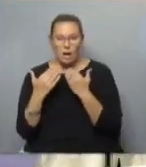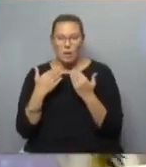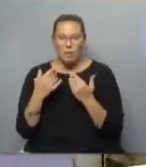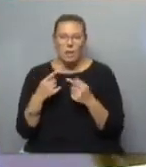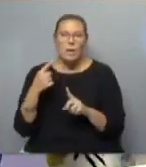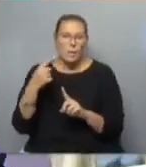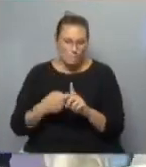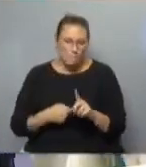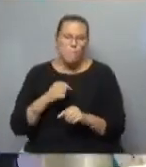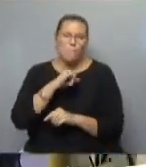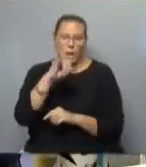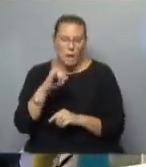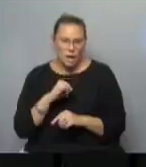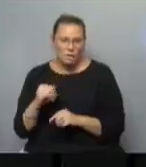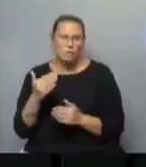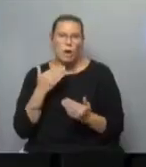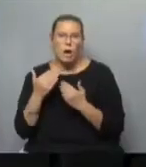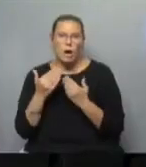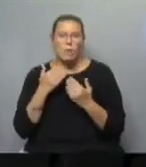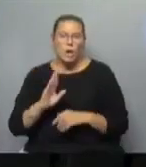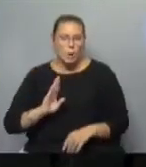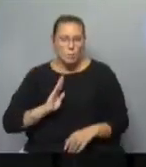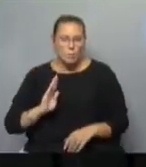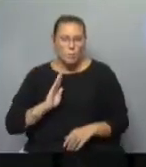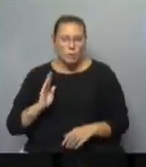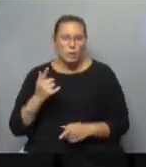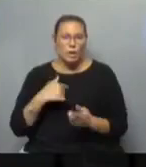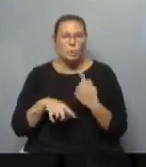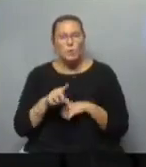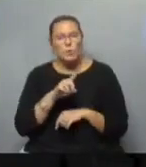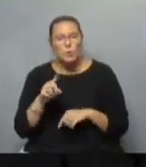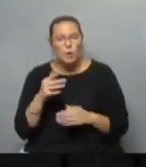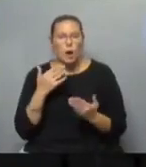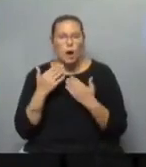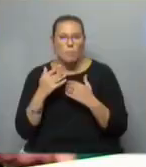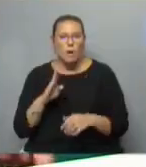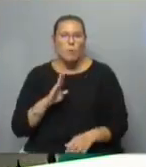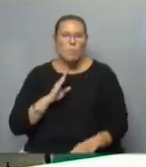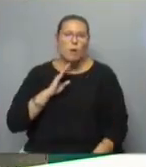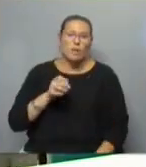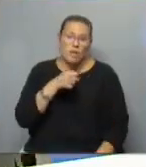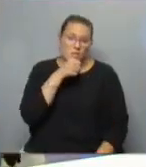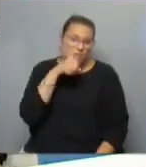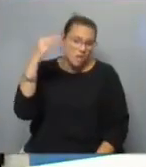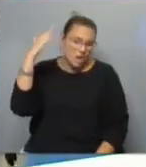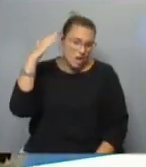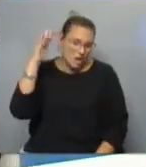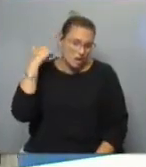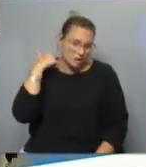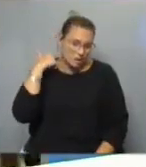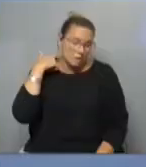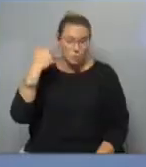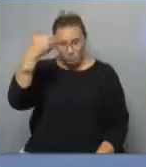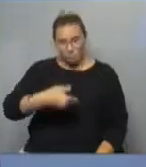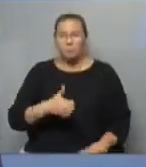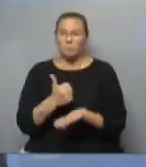el mes de marzo, se habla mucho de las mujeres y a veces no se habla tanto de las mujeres en la vejez. Bien, acá tenés